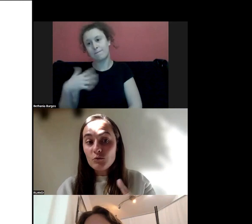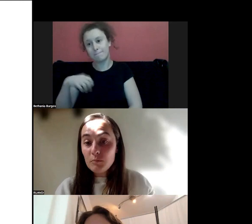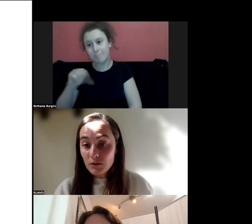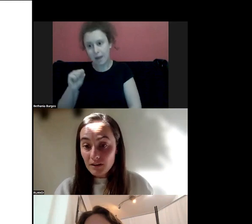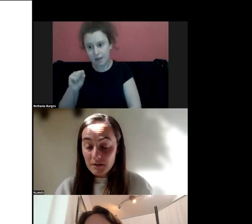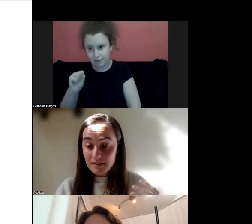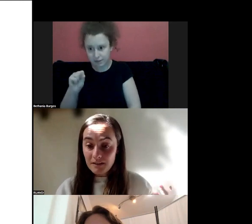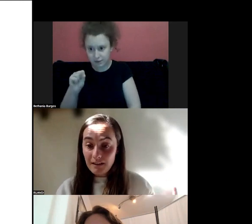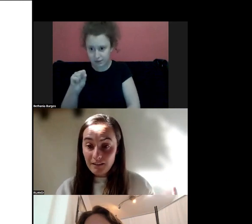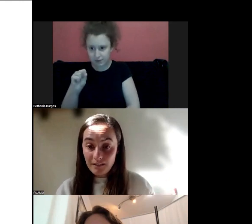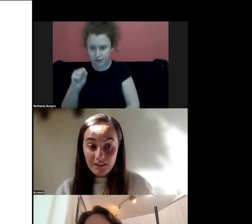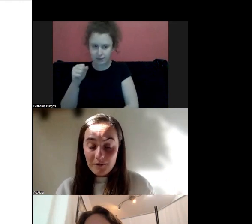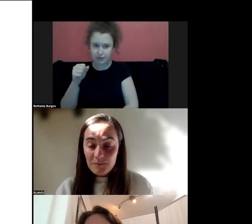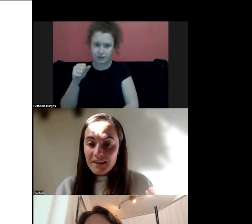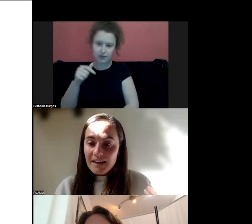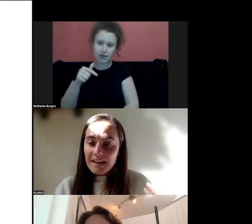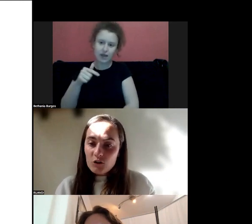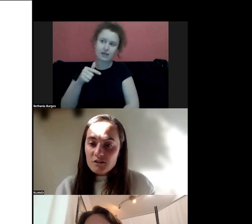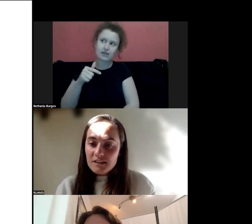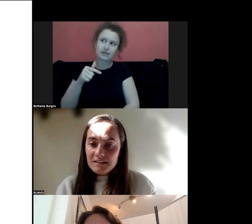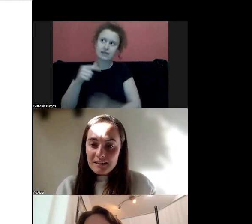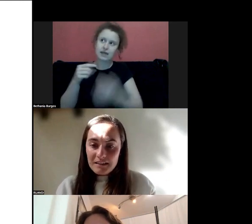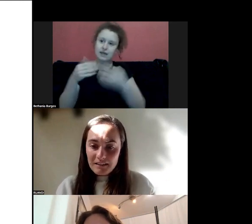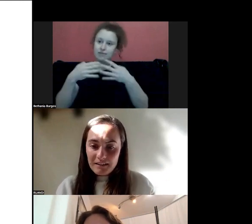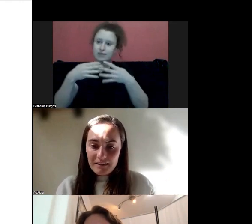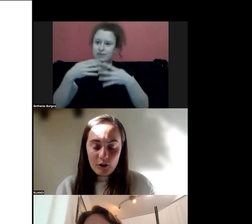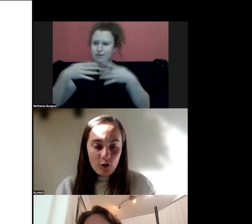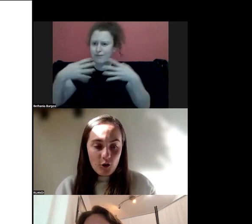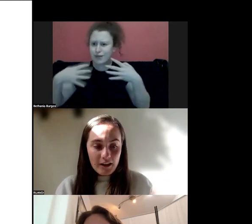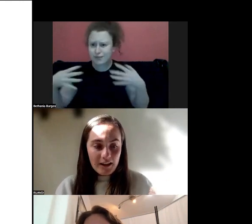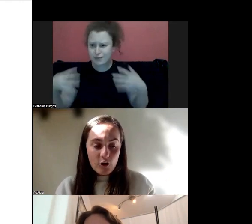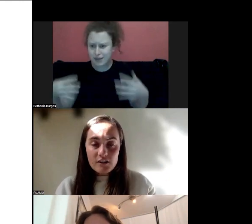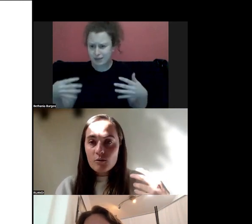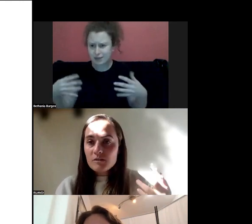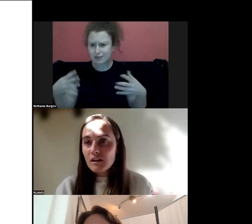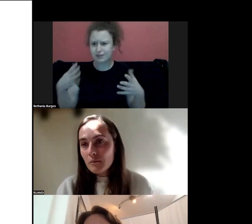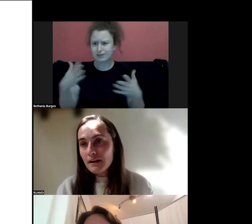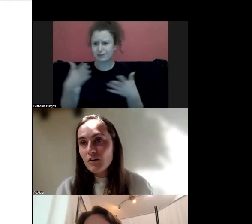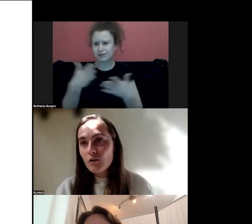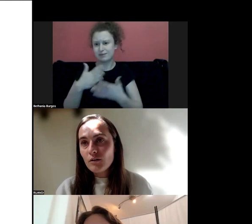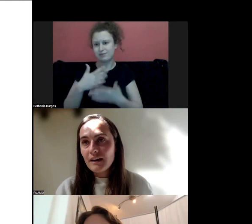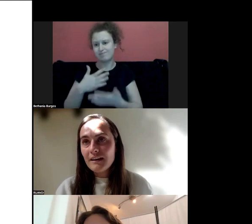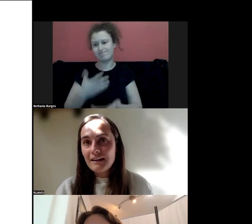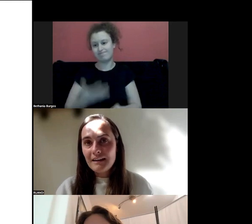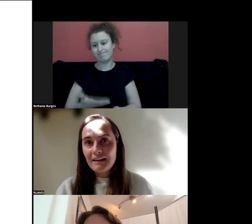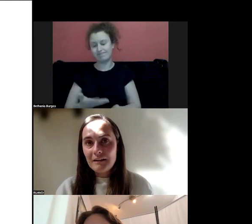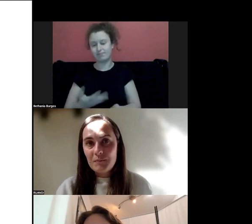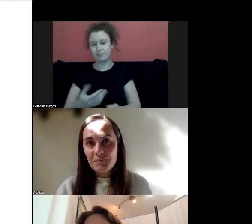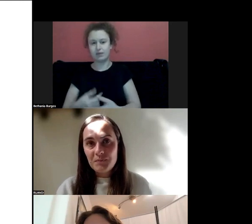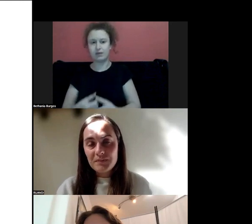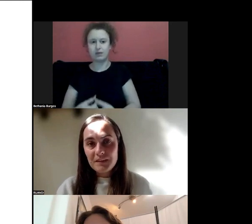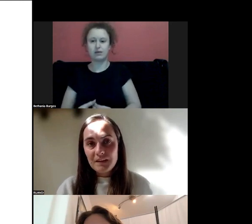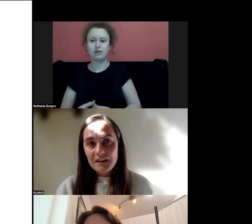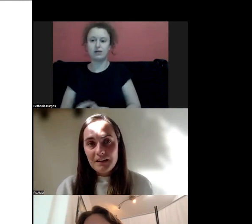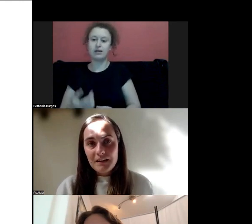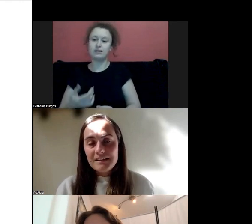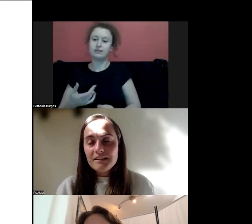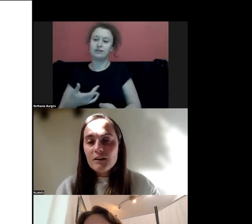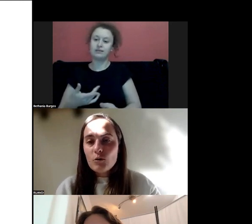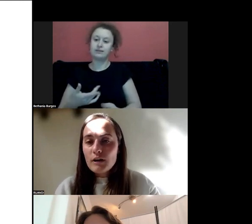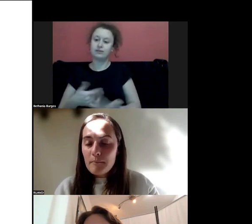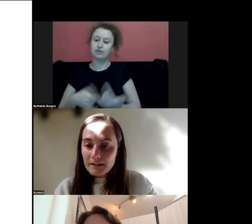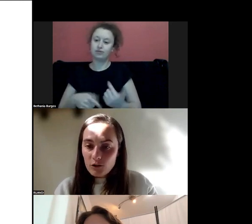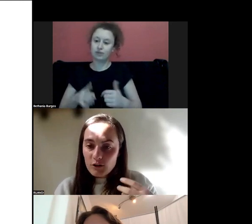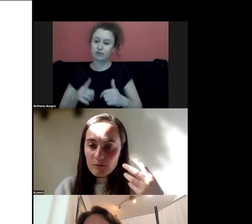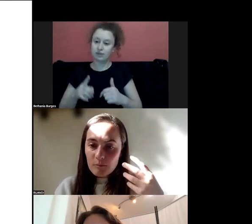existe algún tipo de diversidad. Entonces, lo que se observa es que